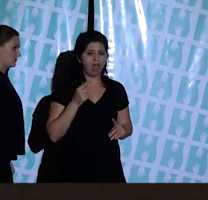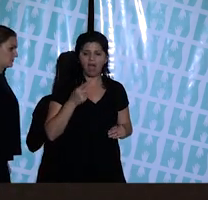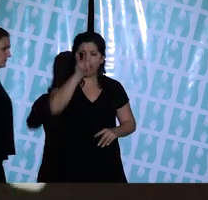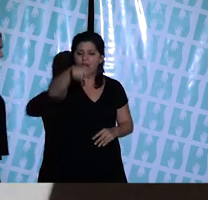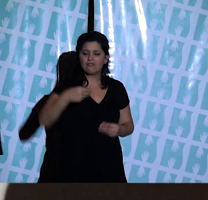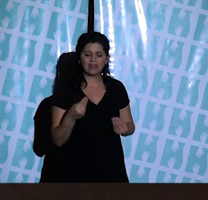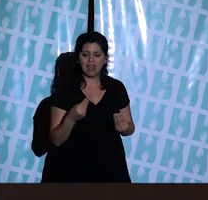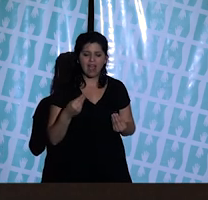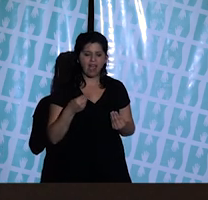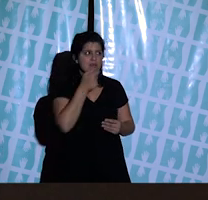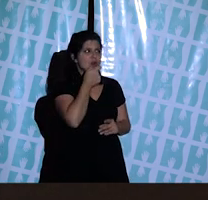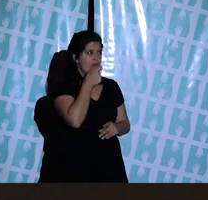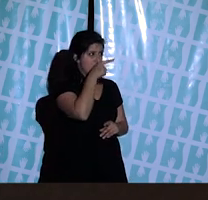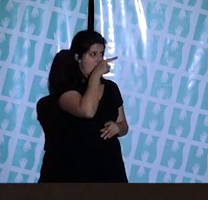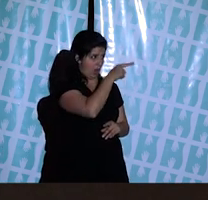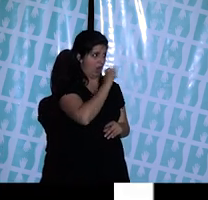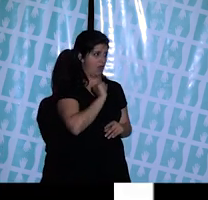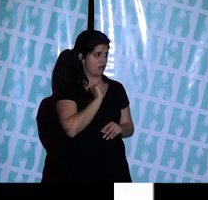le pasa lo que en este ejemplo va a pasar.